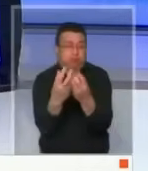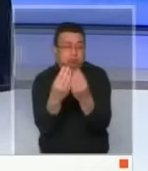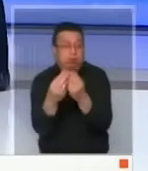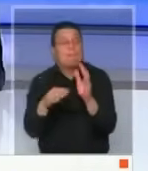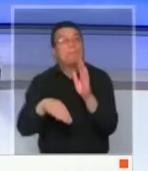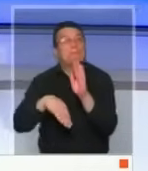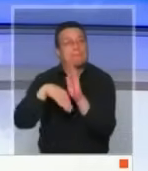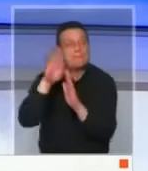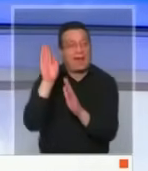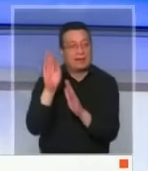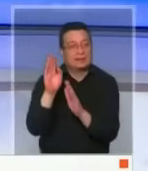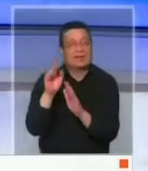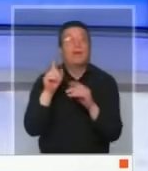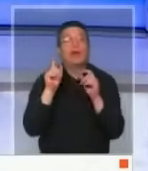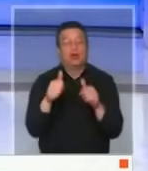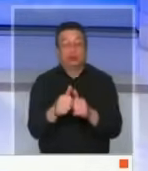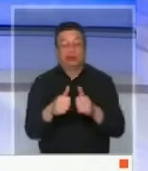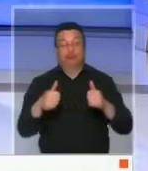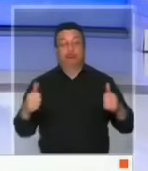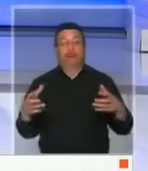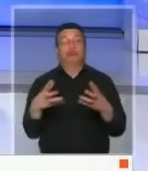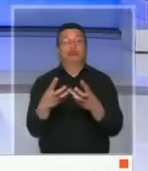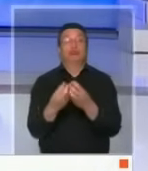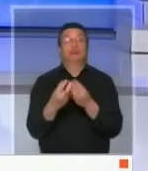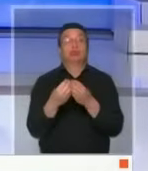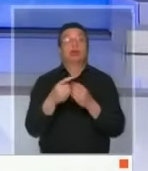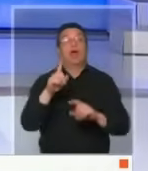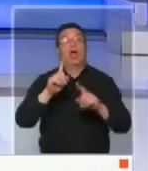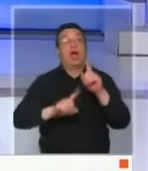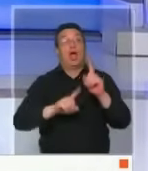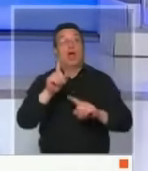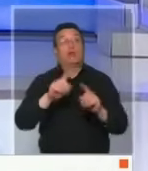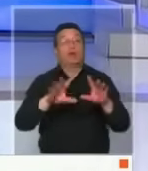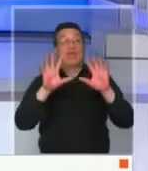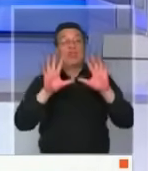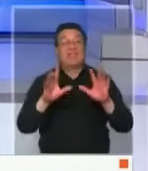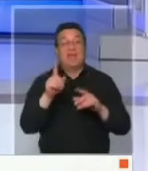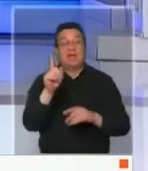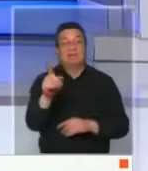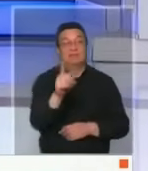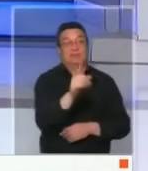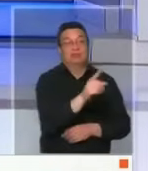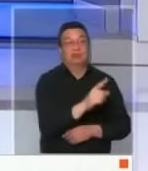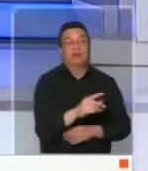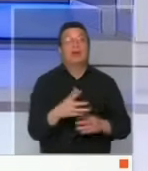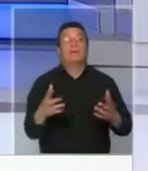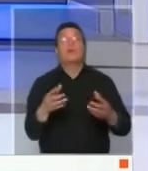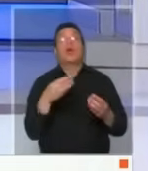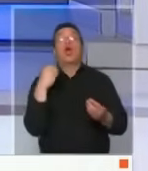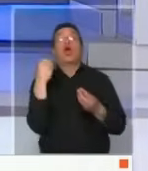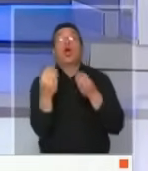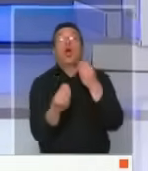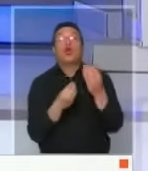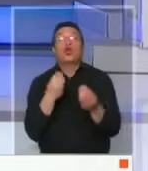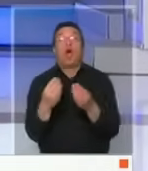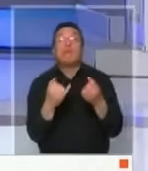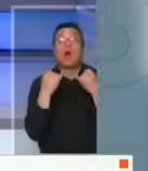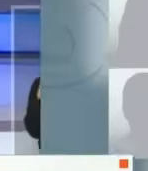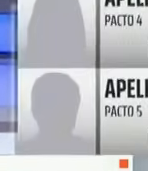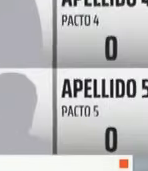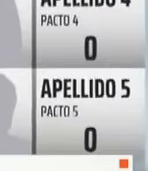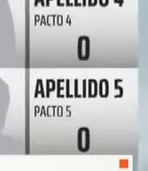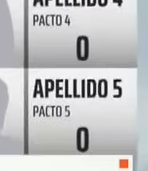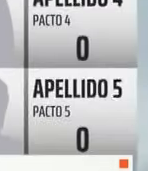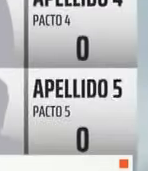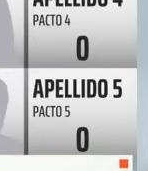grandes y donde hay consejos bien grandes también incluso algunos de 10 integrantes Bueno cómo le vamos a informar el